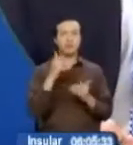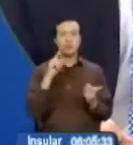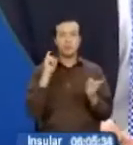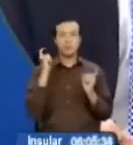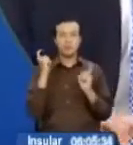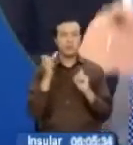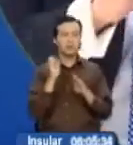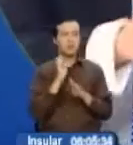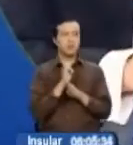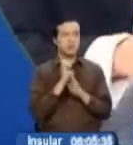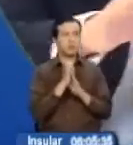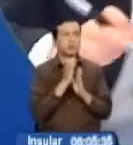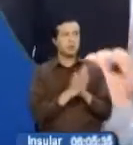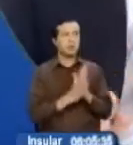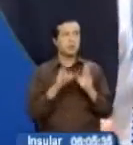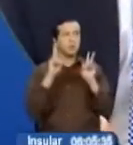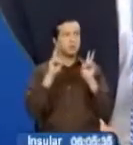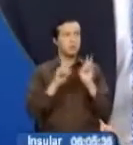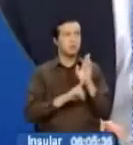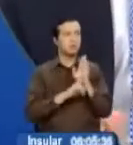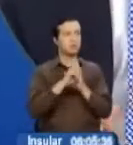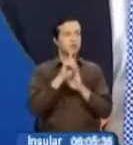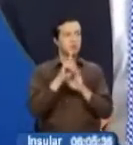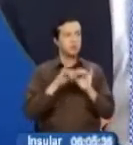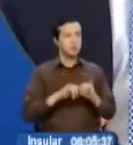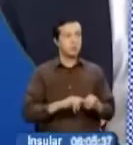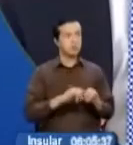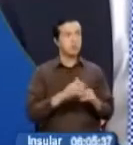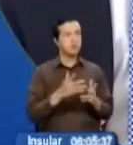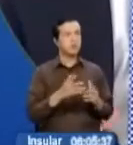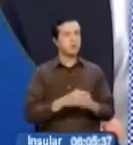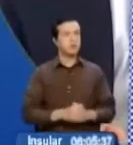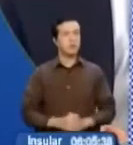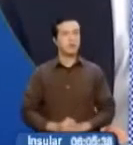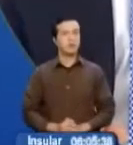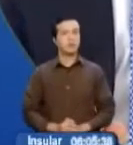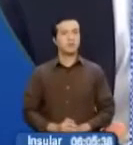el Ecuador en estos temas de desarrollo sustentable, Gustavo?